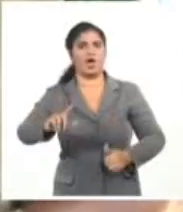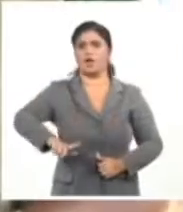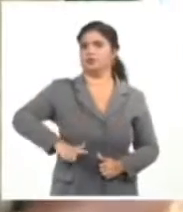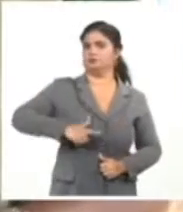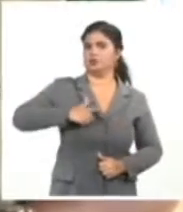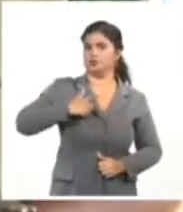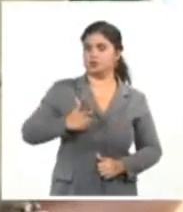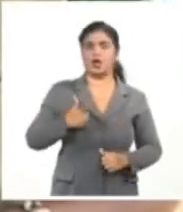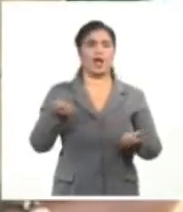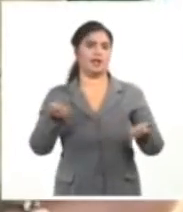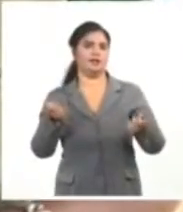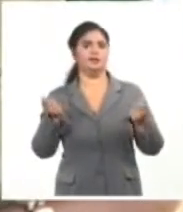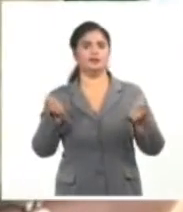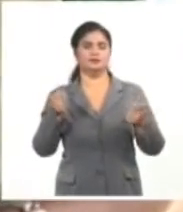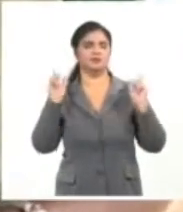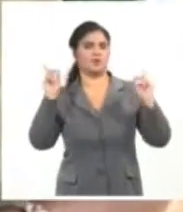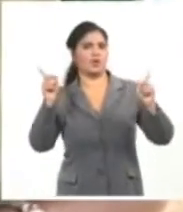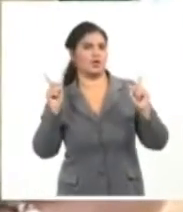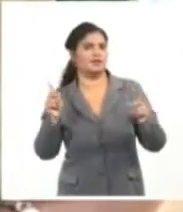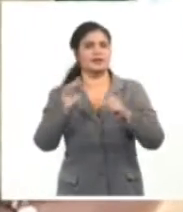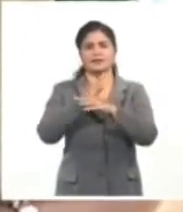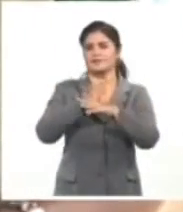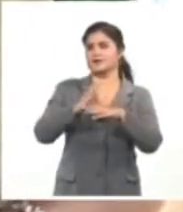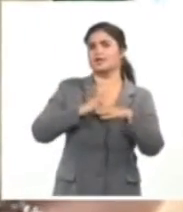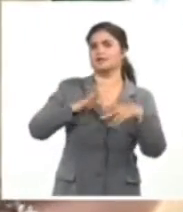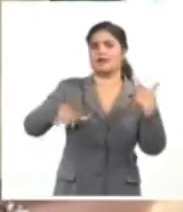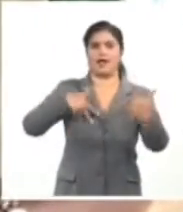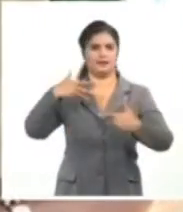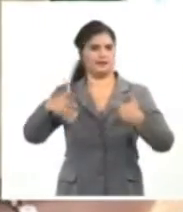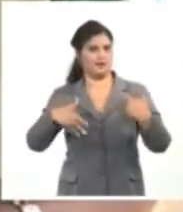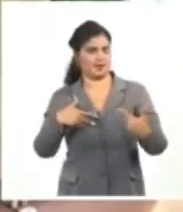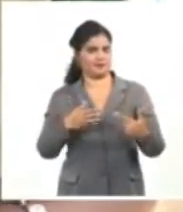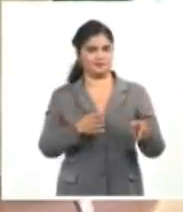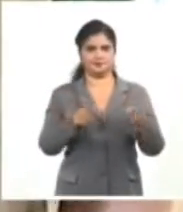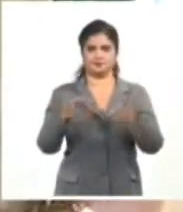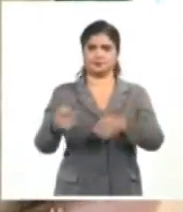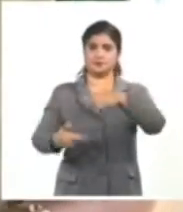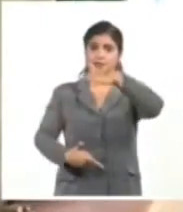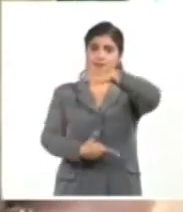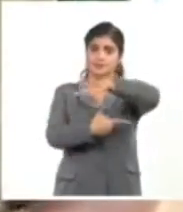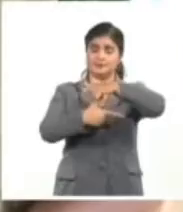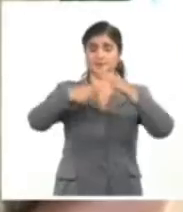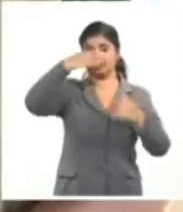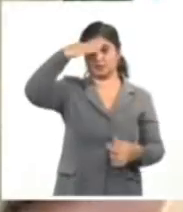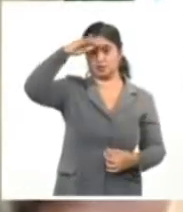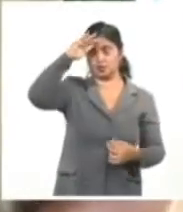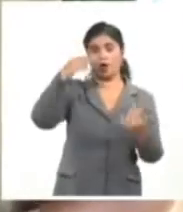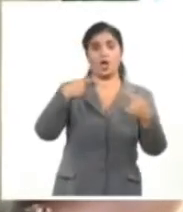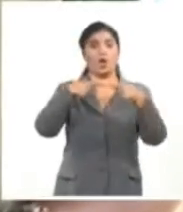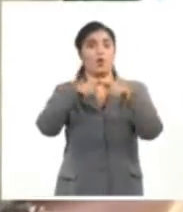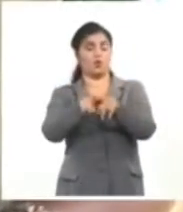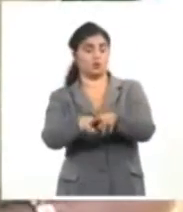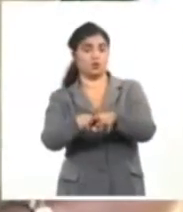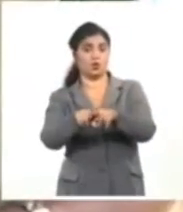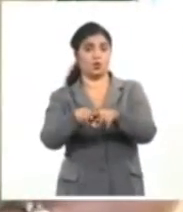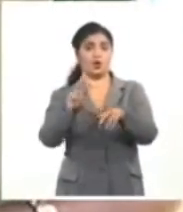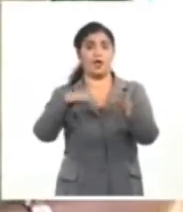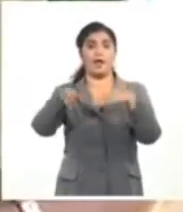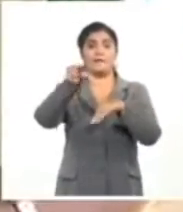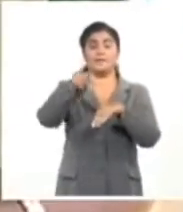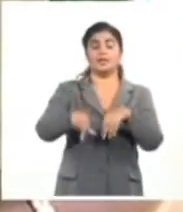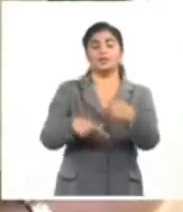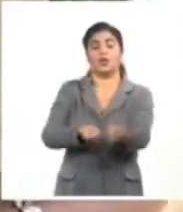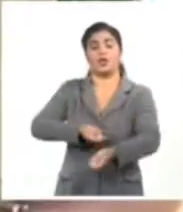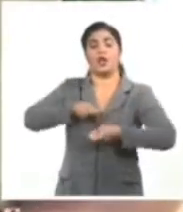jóvenes deportistas. Posteriormente, el vicepresidente cubano, acompañado en esta oportunidad por el ministro de la Agricultura,